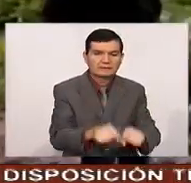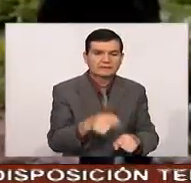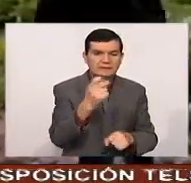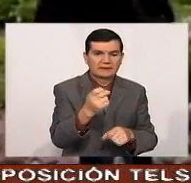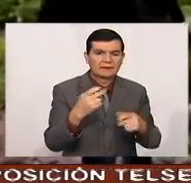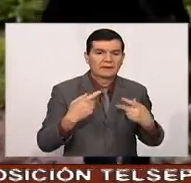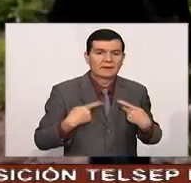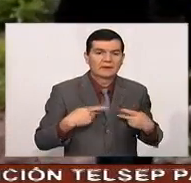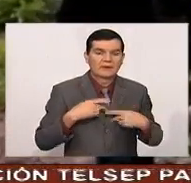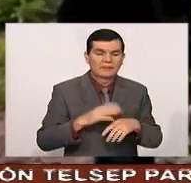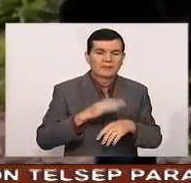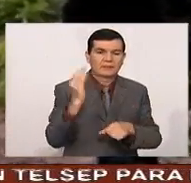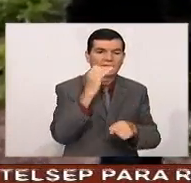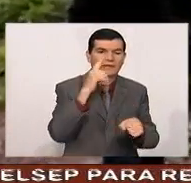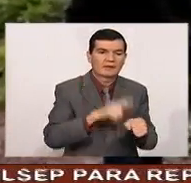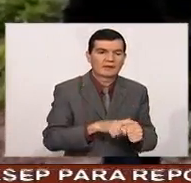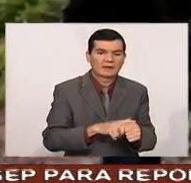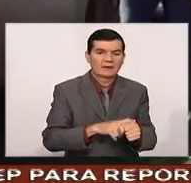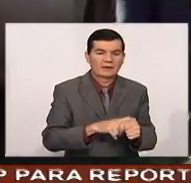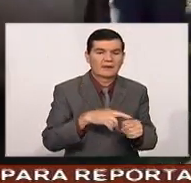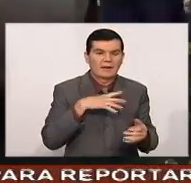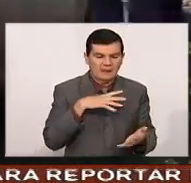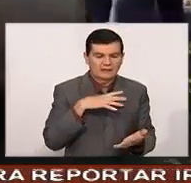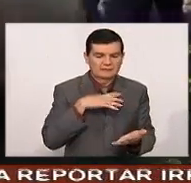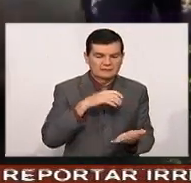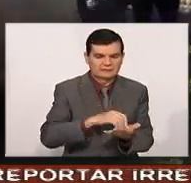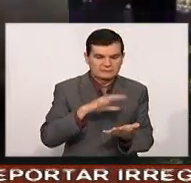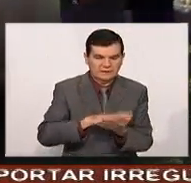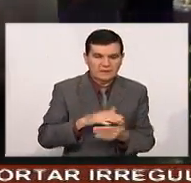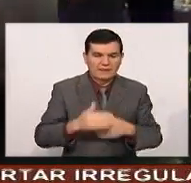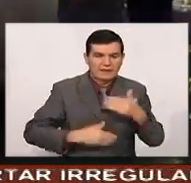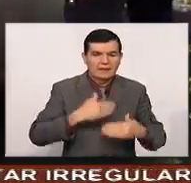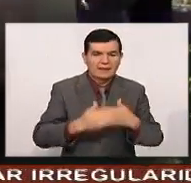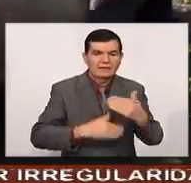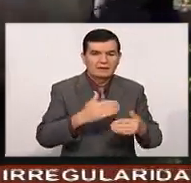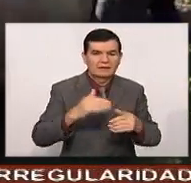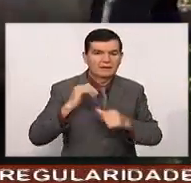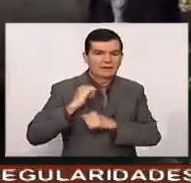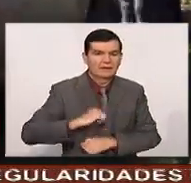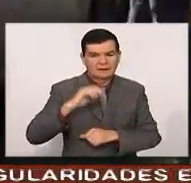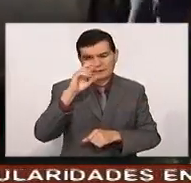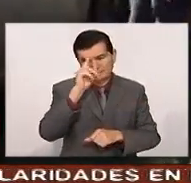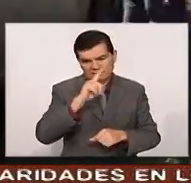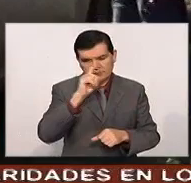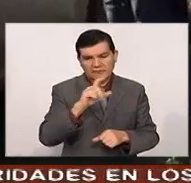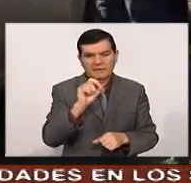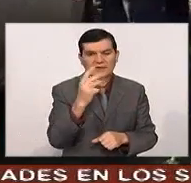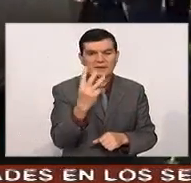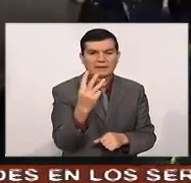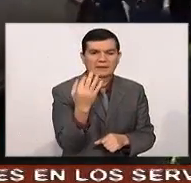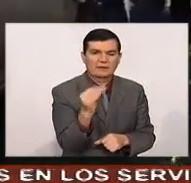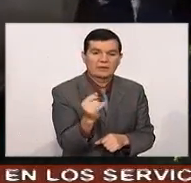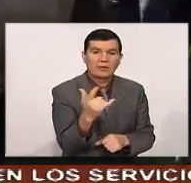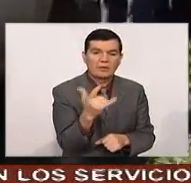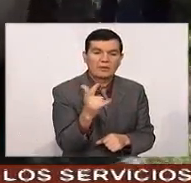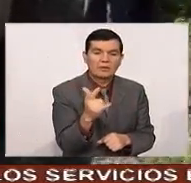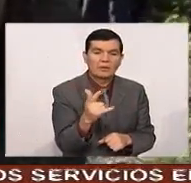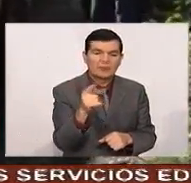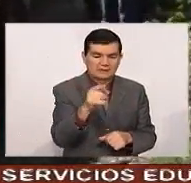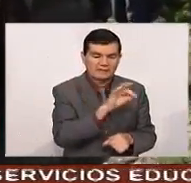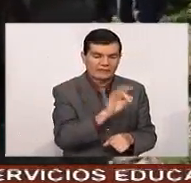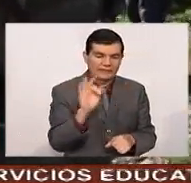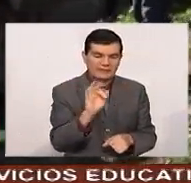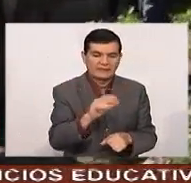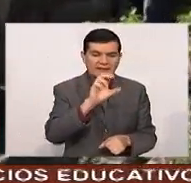por parte de las autoridades federales dan constancia del avance en las recomendaciones hechas por la PGR el 23 de julio. Y es que en aquella fecha